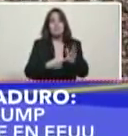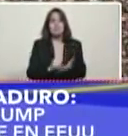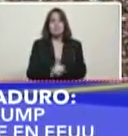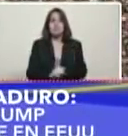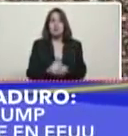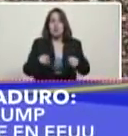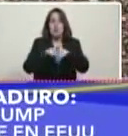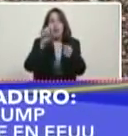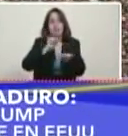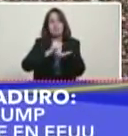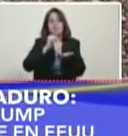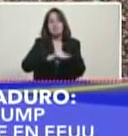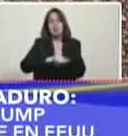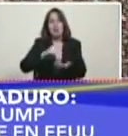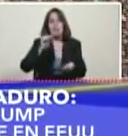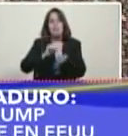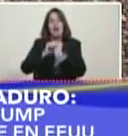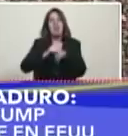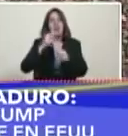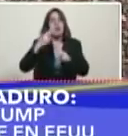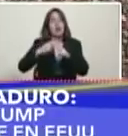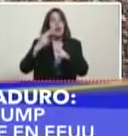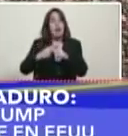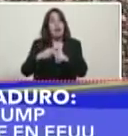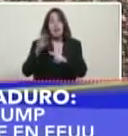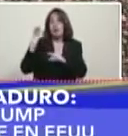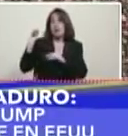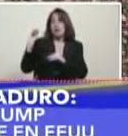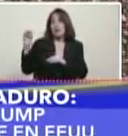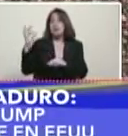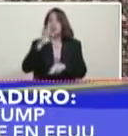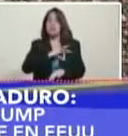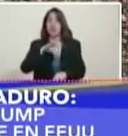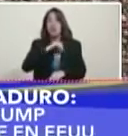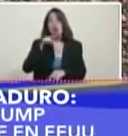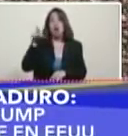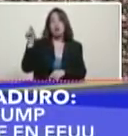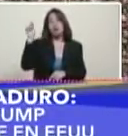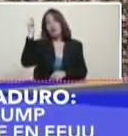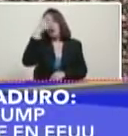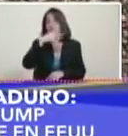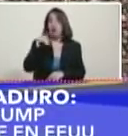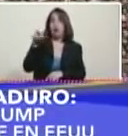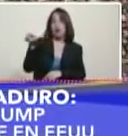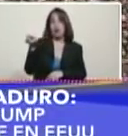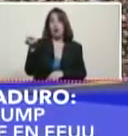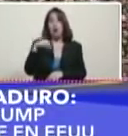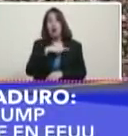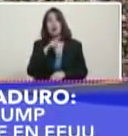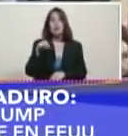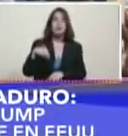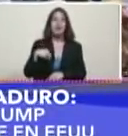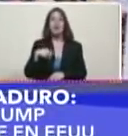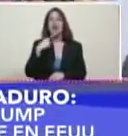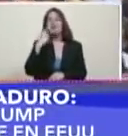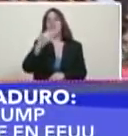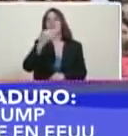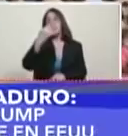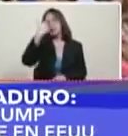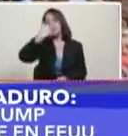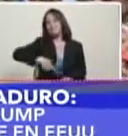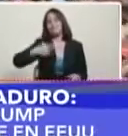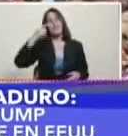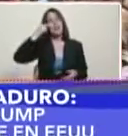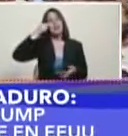como esta madera. Señor Mr. President Donald Trump, nosotros somos de verdad.